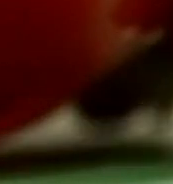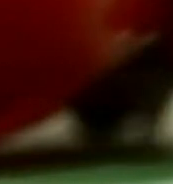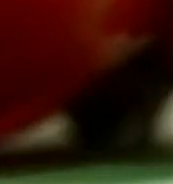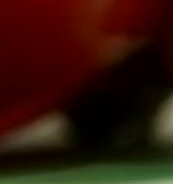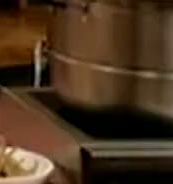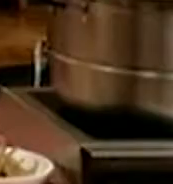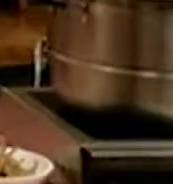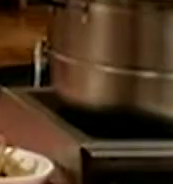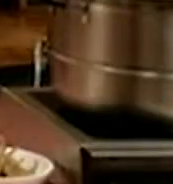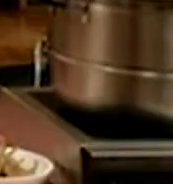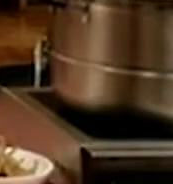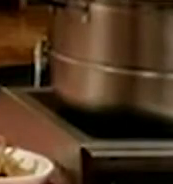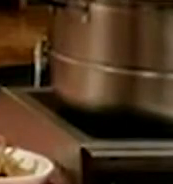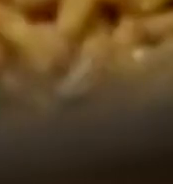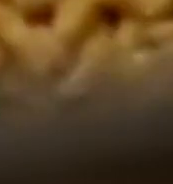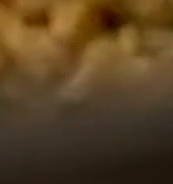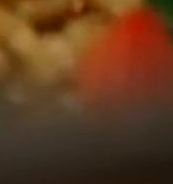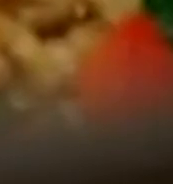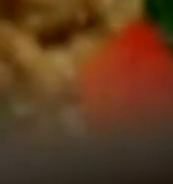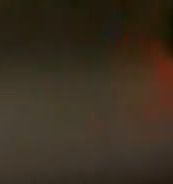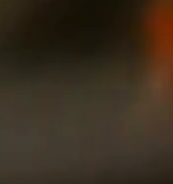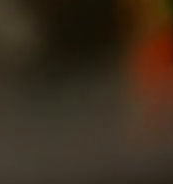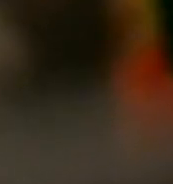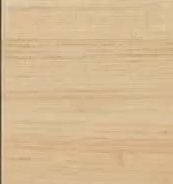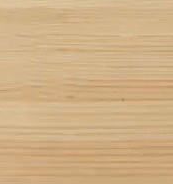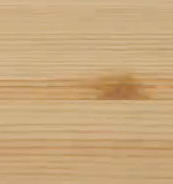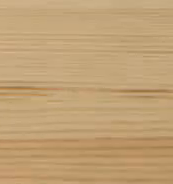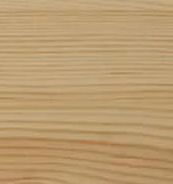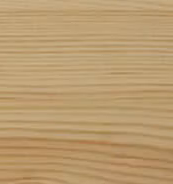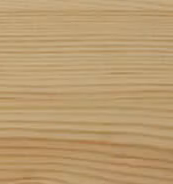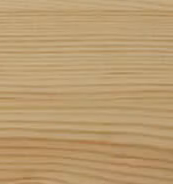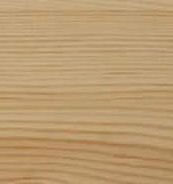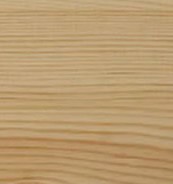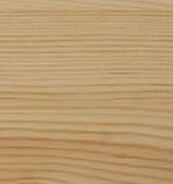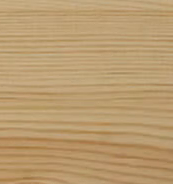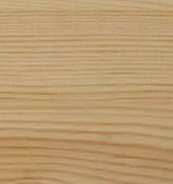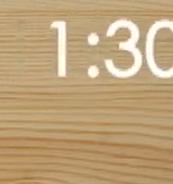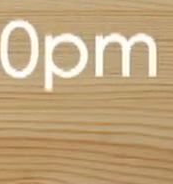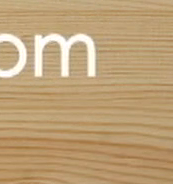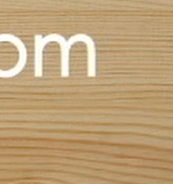típicas. Voy a presentarles otra receta de avena. Acompáñenme.